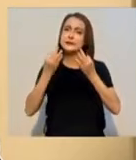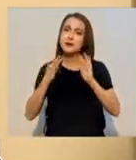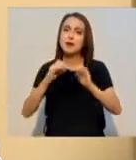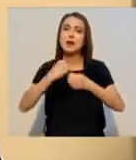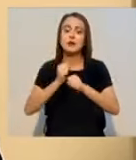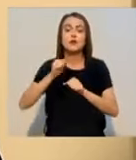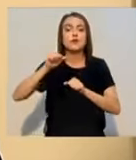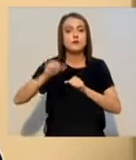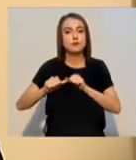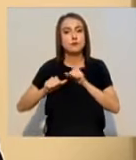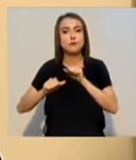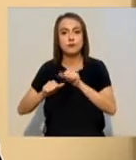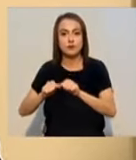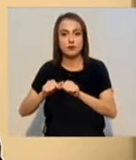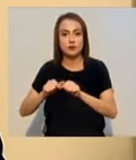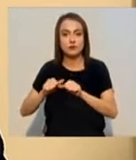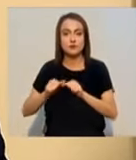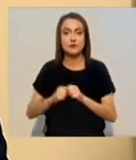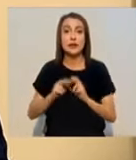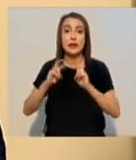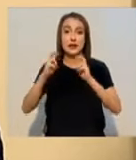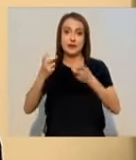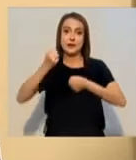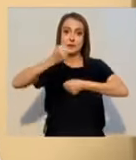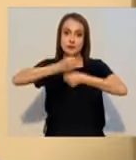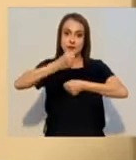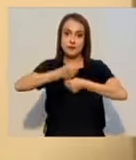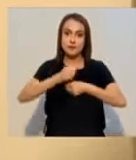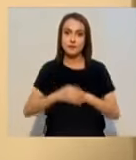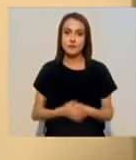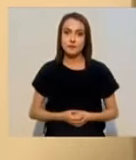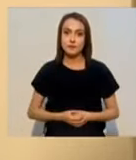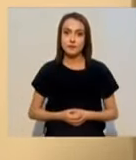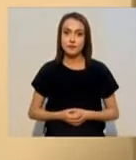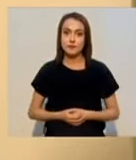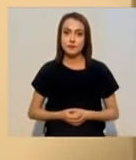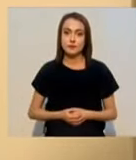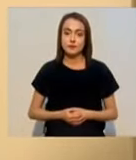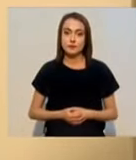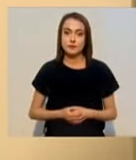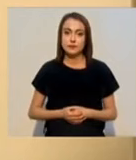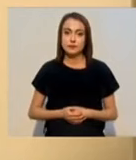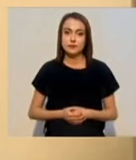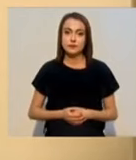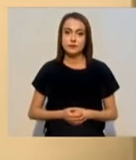de hacer esfuerzos en el contexto del empleo.